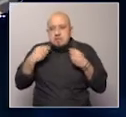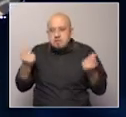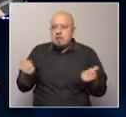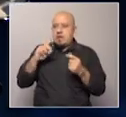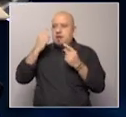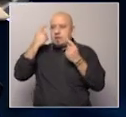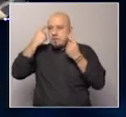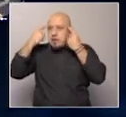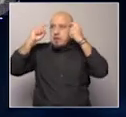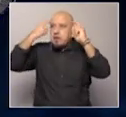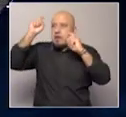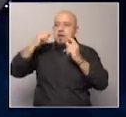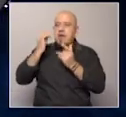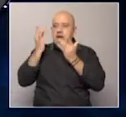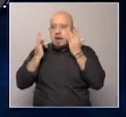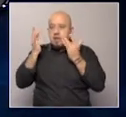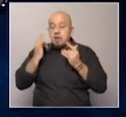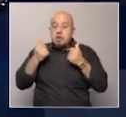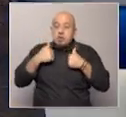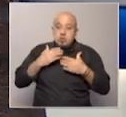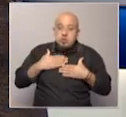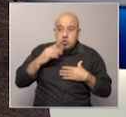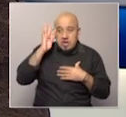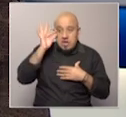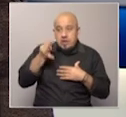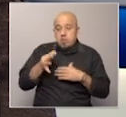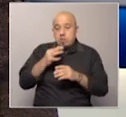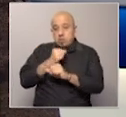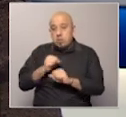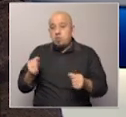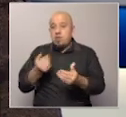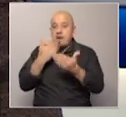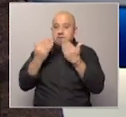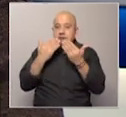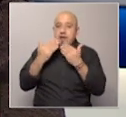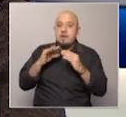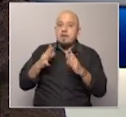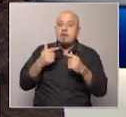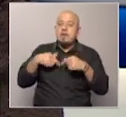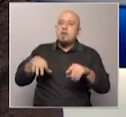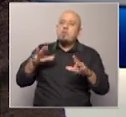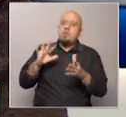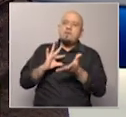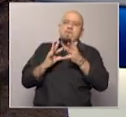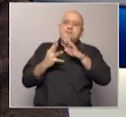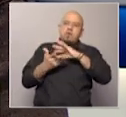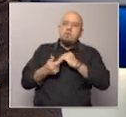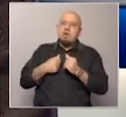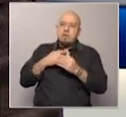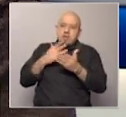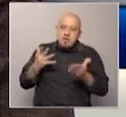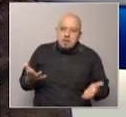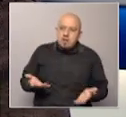creatividad del arte yo creo que podríamos hablar de que hay un intento de recrear un link